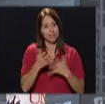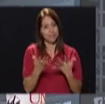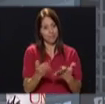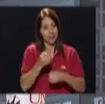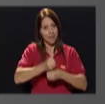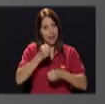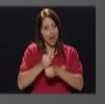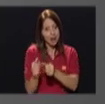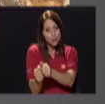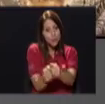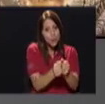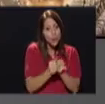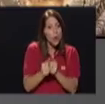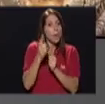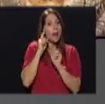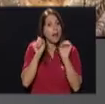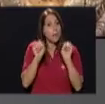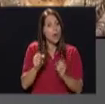convivencia.